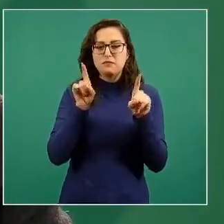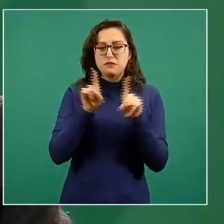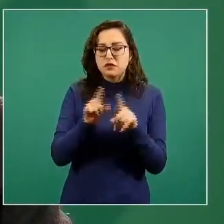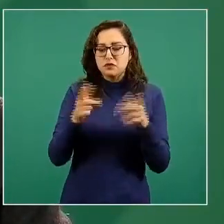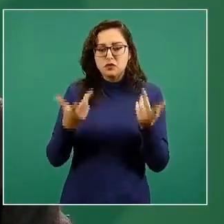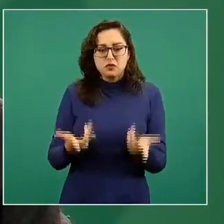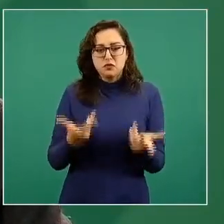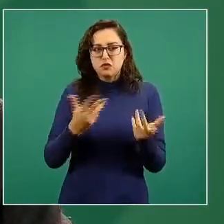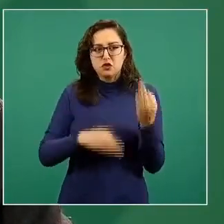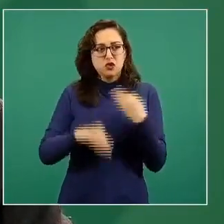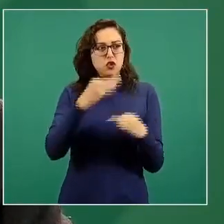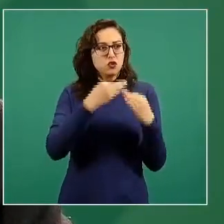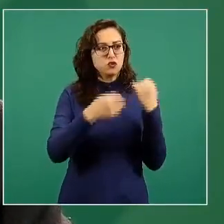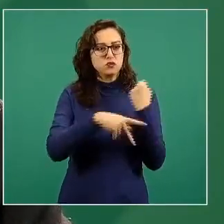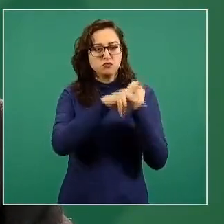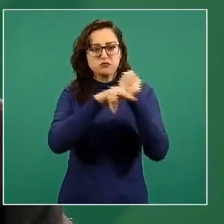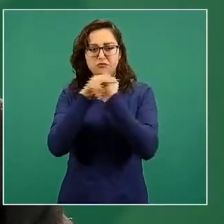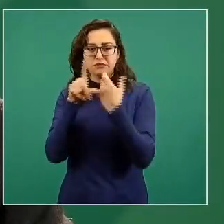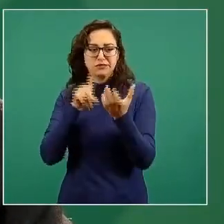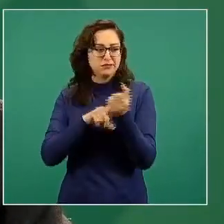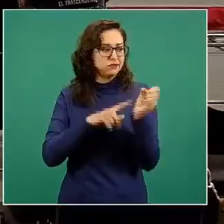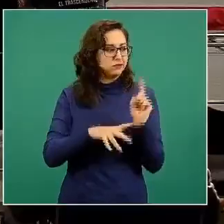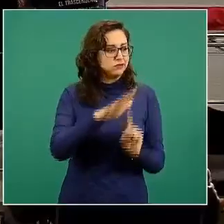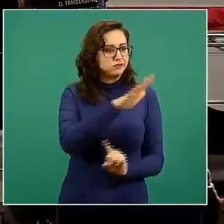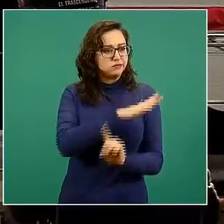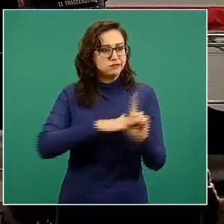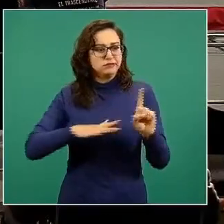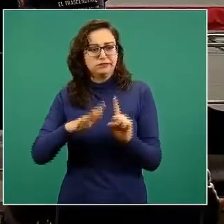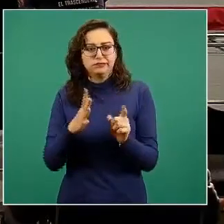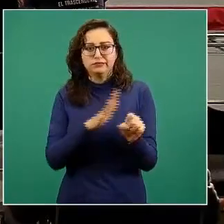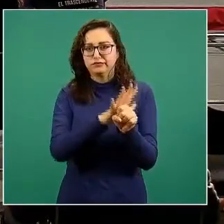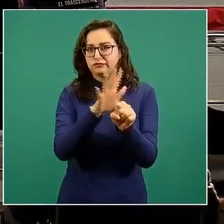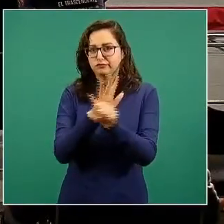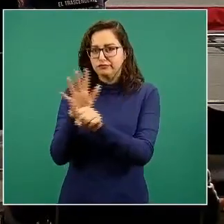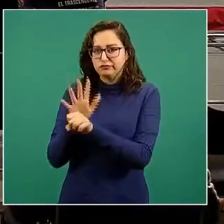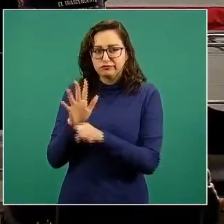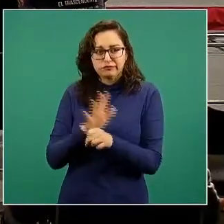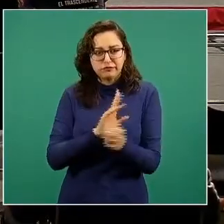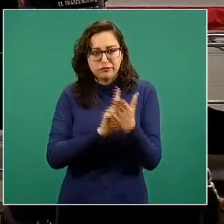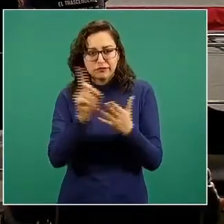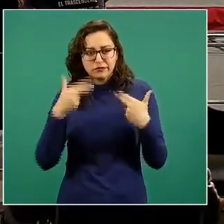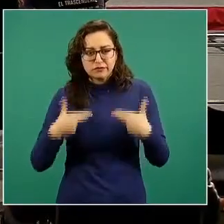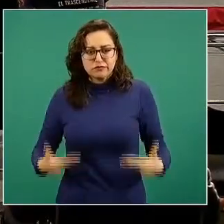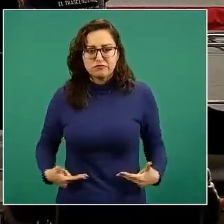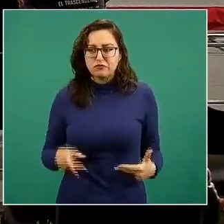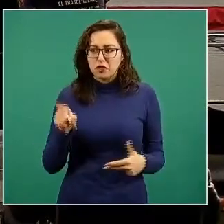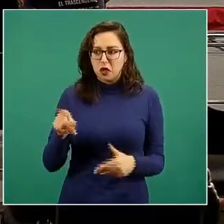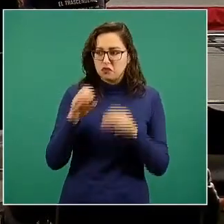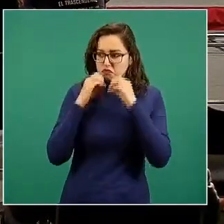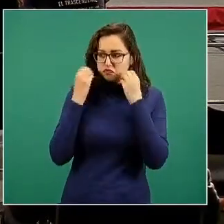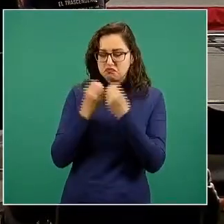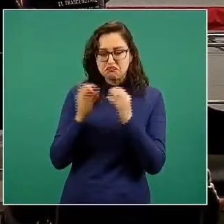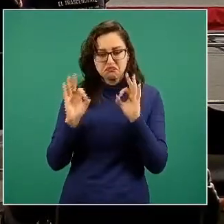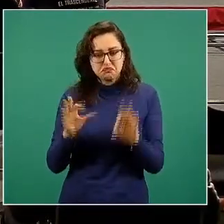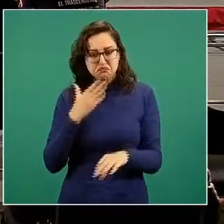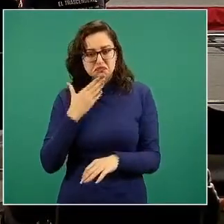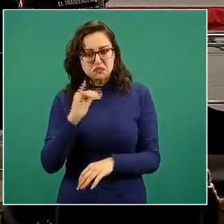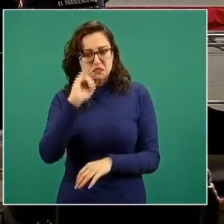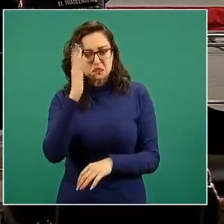en prácticamente todos los países del mundo. En general goza de un buen prestigio. No conozco si específicamente